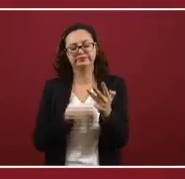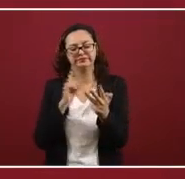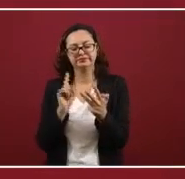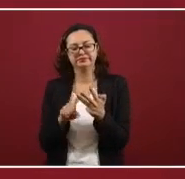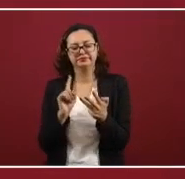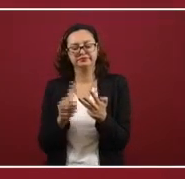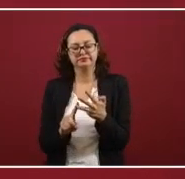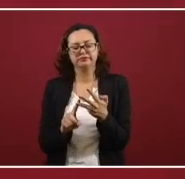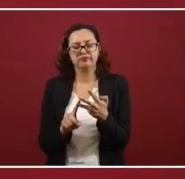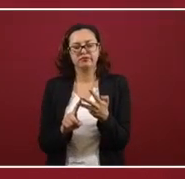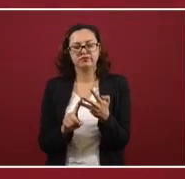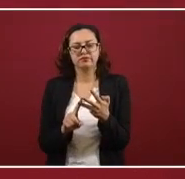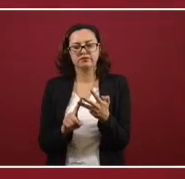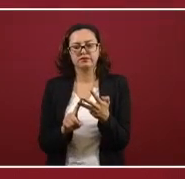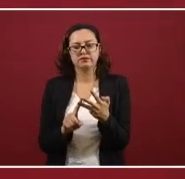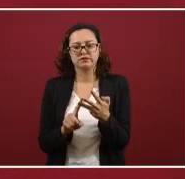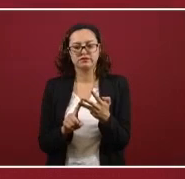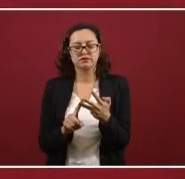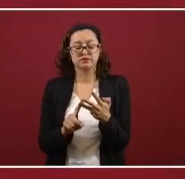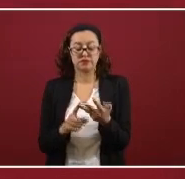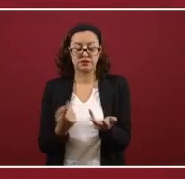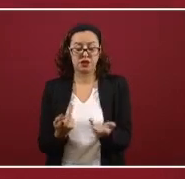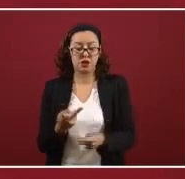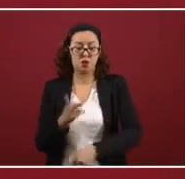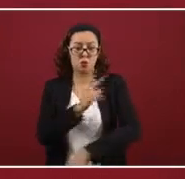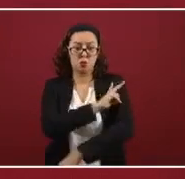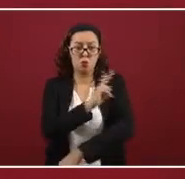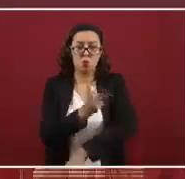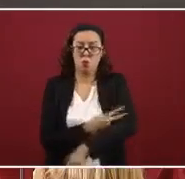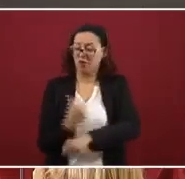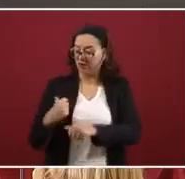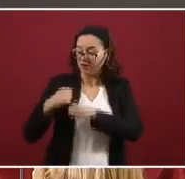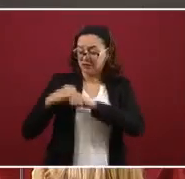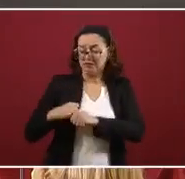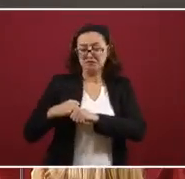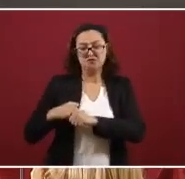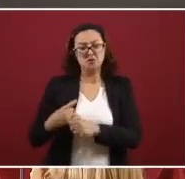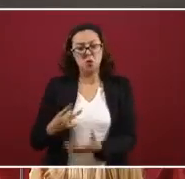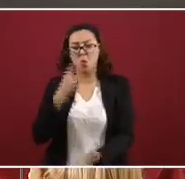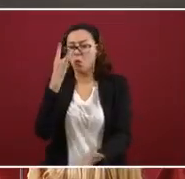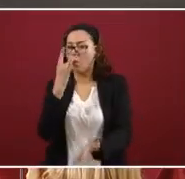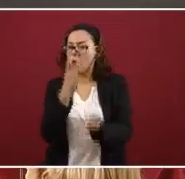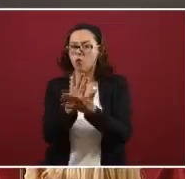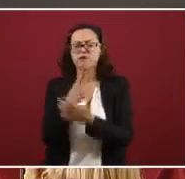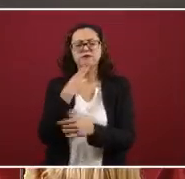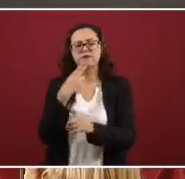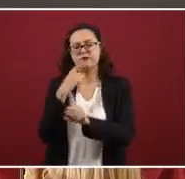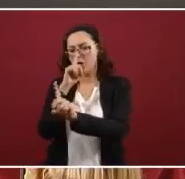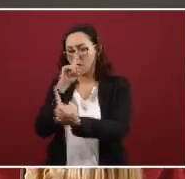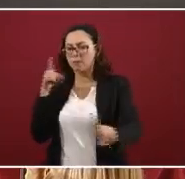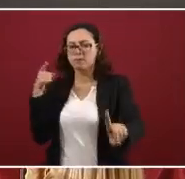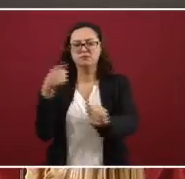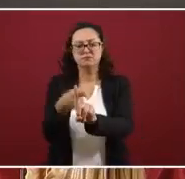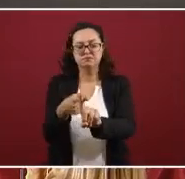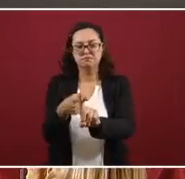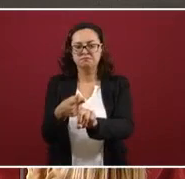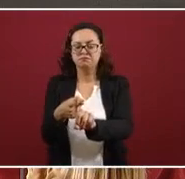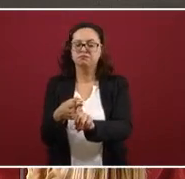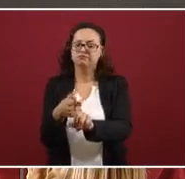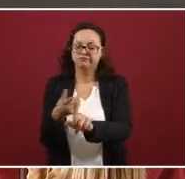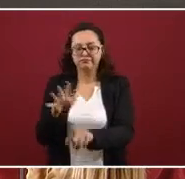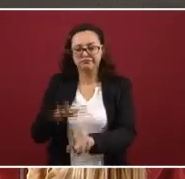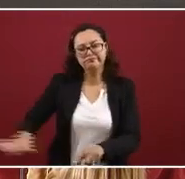creo que el poder solo tiene sentido y se convierte en virtud cuando se pone al servicio de los